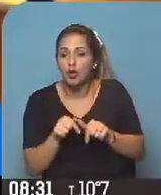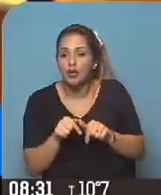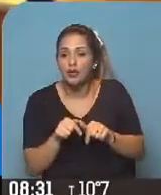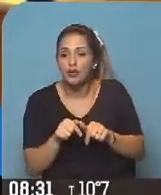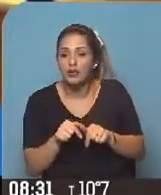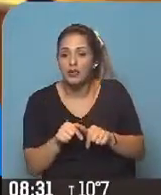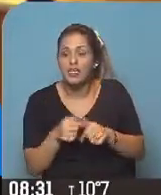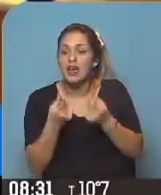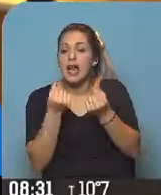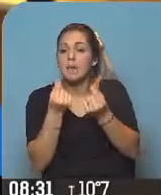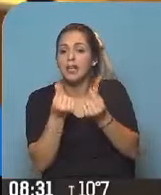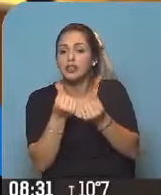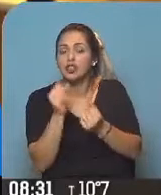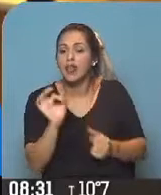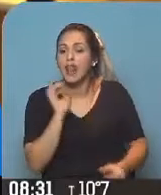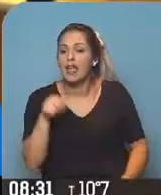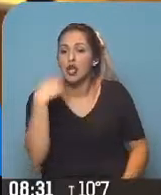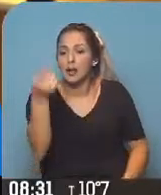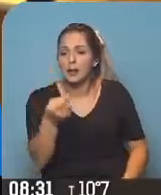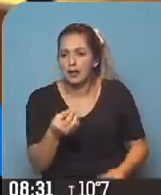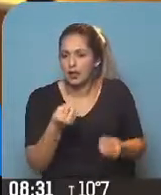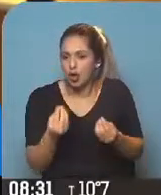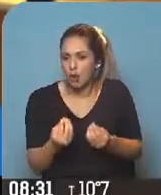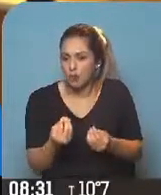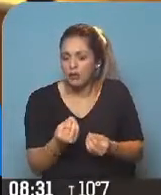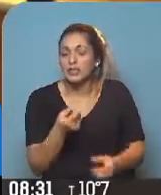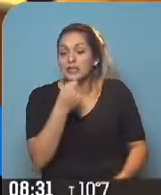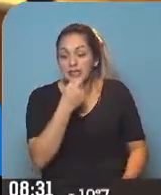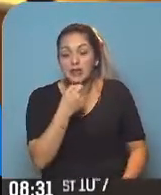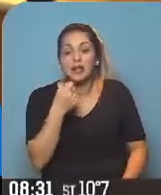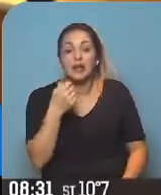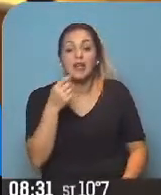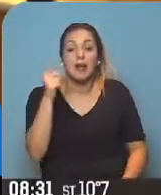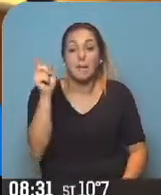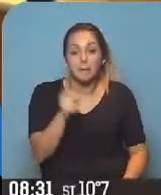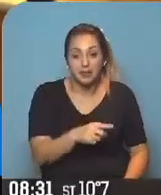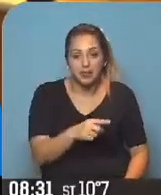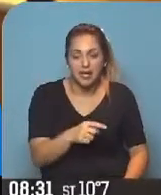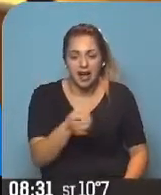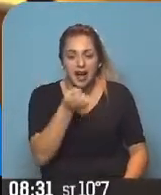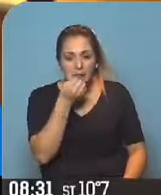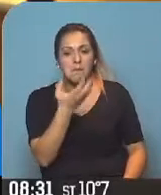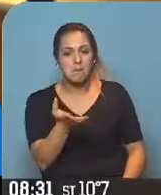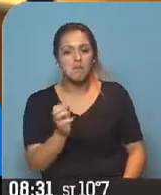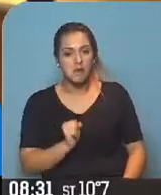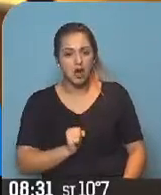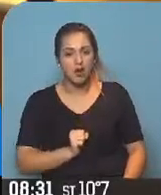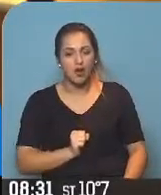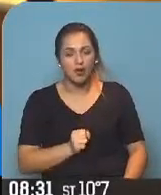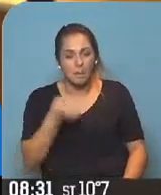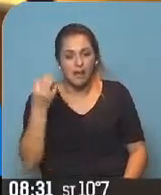precios del año que viene si se hubiera optado por un porcentaje esto sería más es más